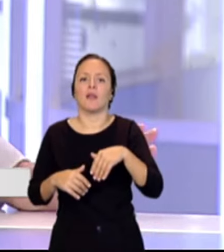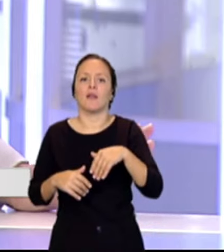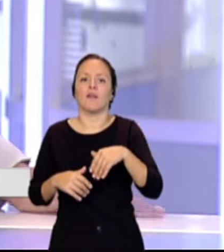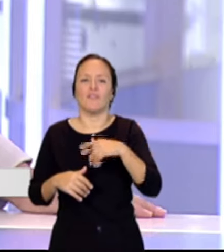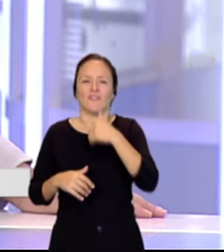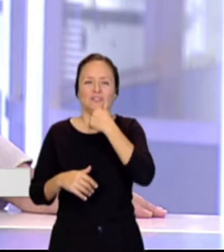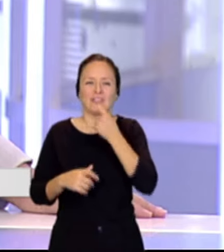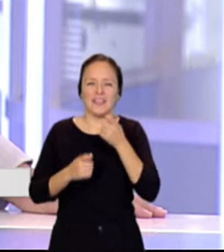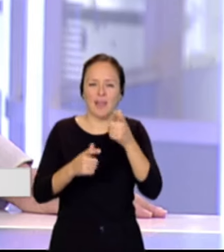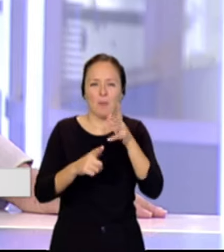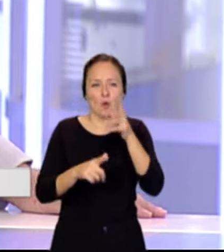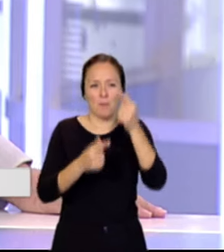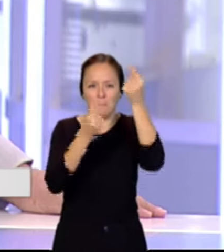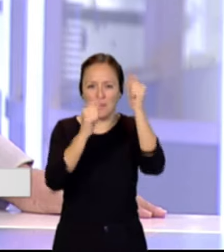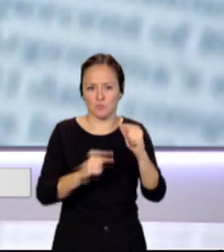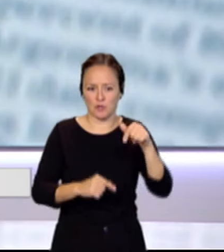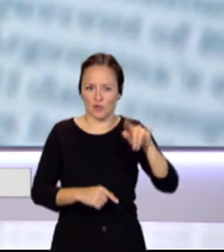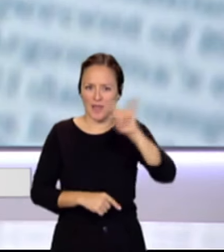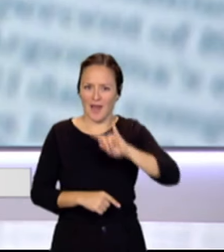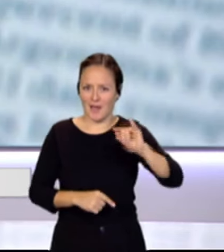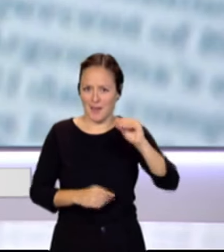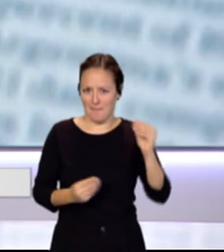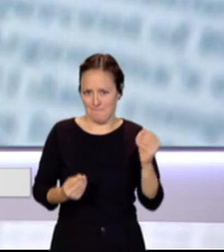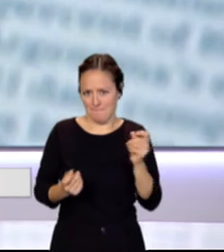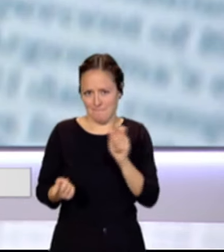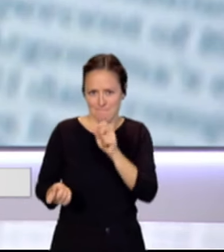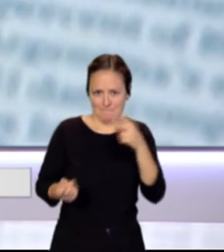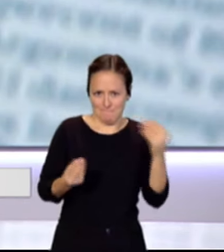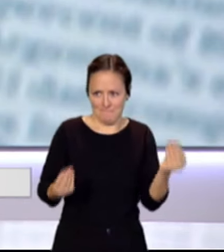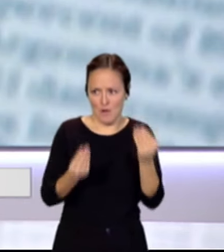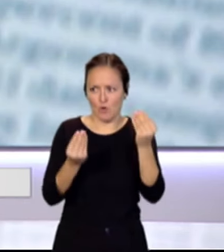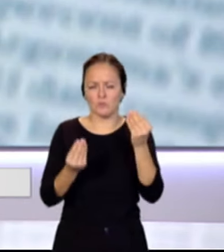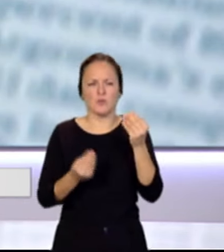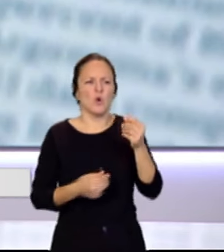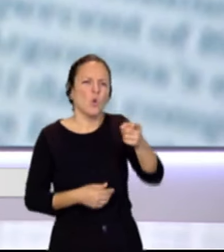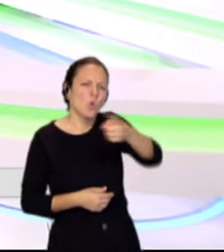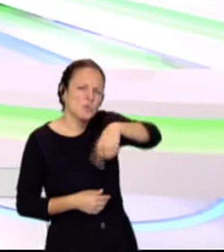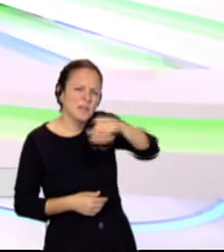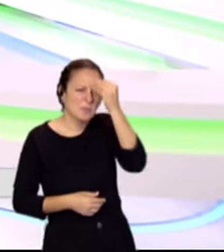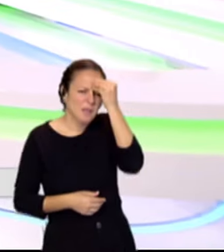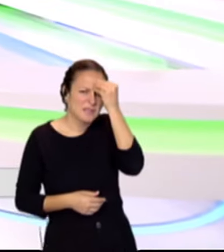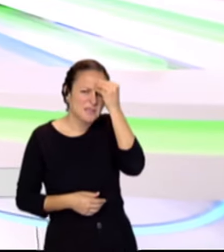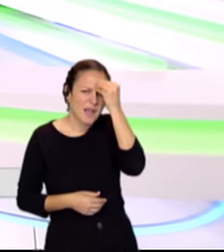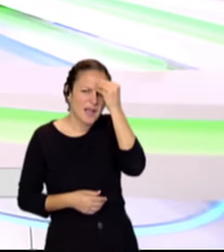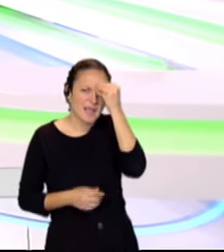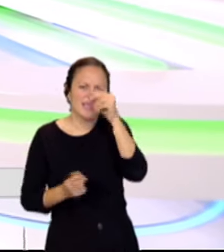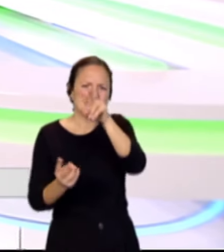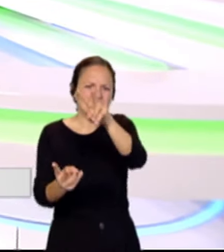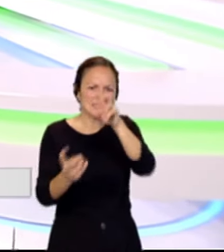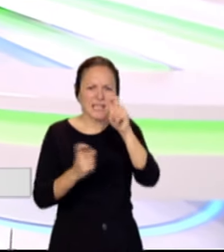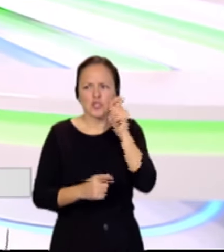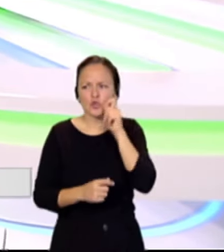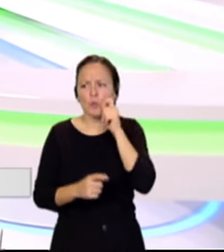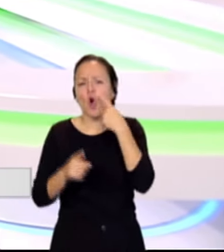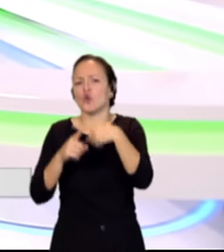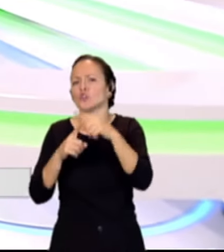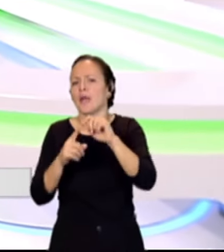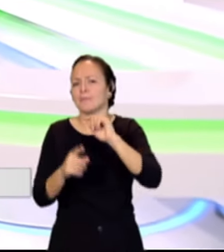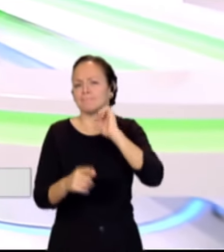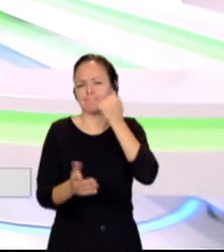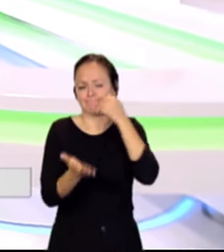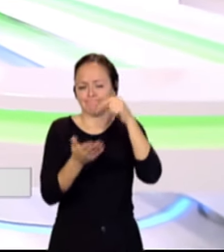presupuesto canario queren ustedes Lara que el debate sobre la tasa turística está eclipsando a lo mejor otras de las reivindicaciones de los